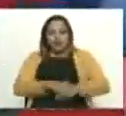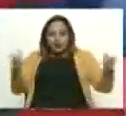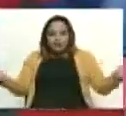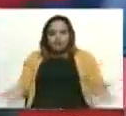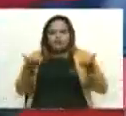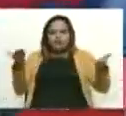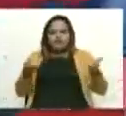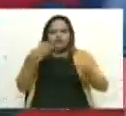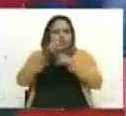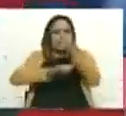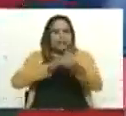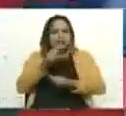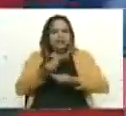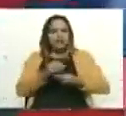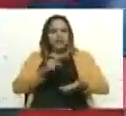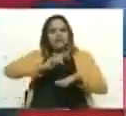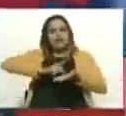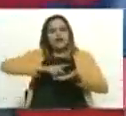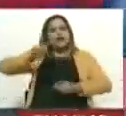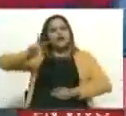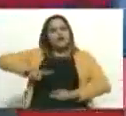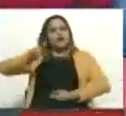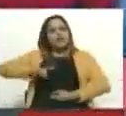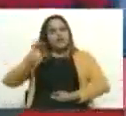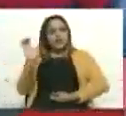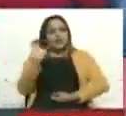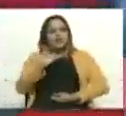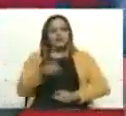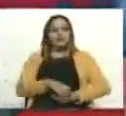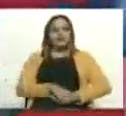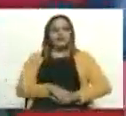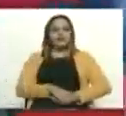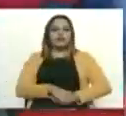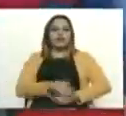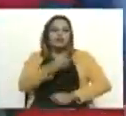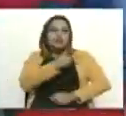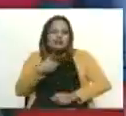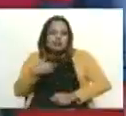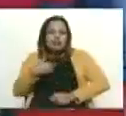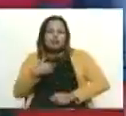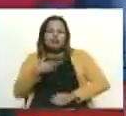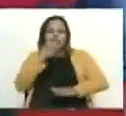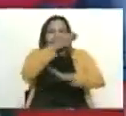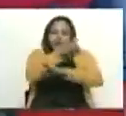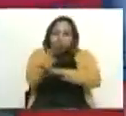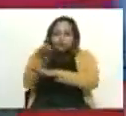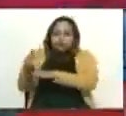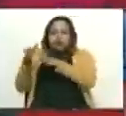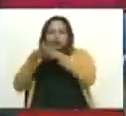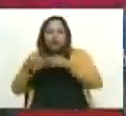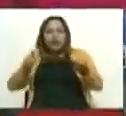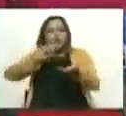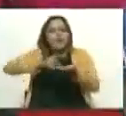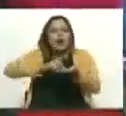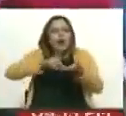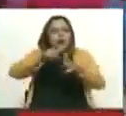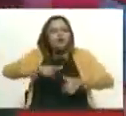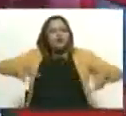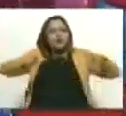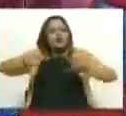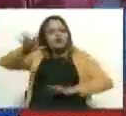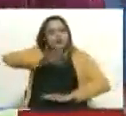que se realiza desde la parroquia El Valle de Caracas pretende visitar todas las parroquias, todas las regiones de